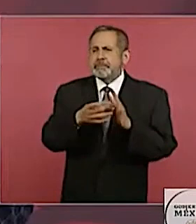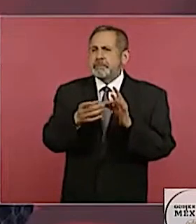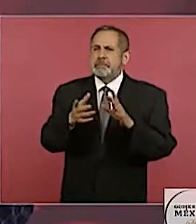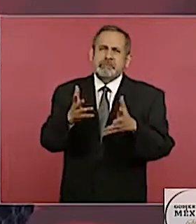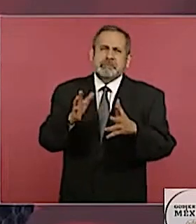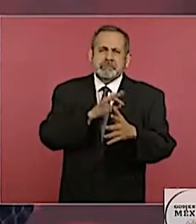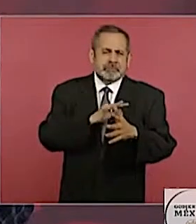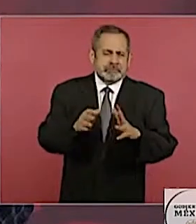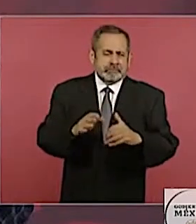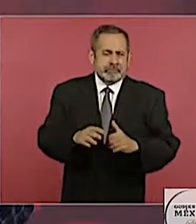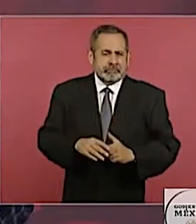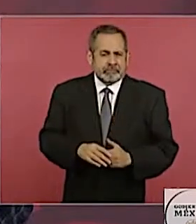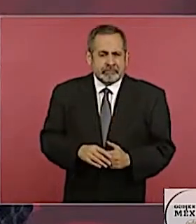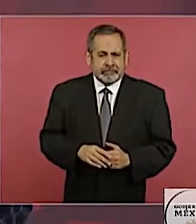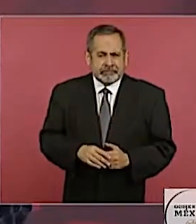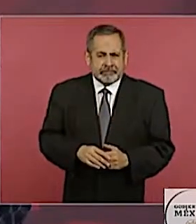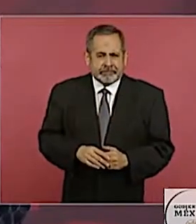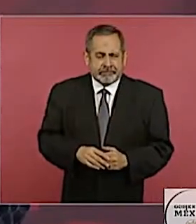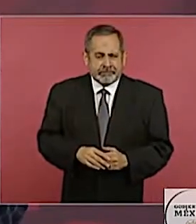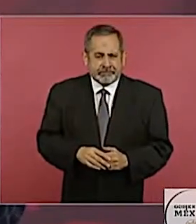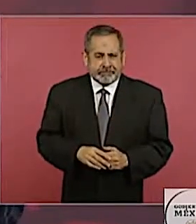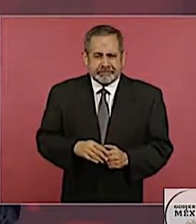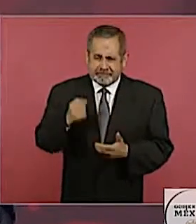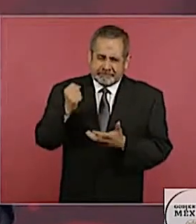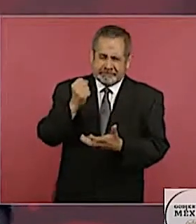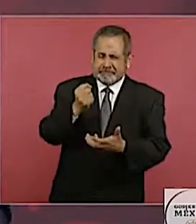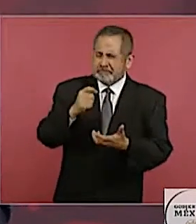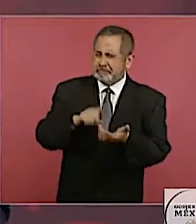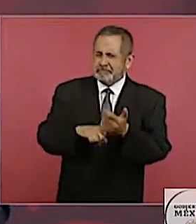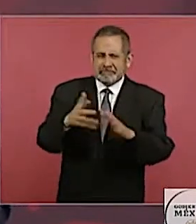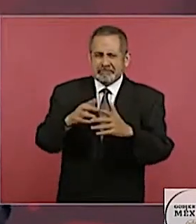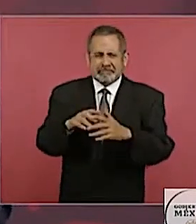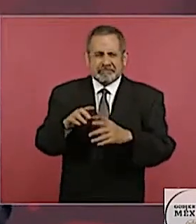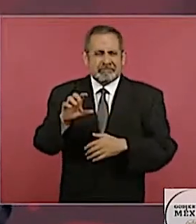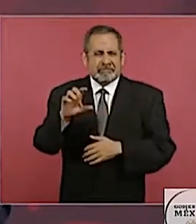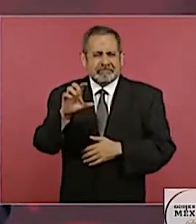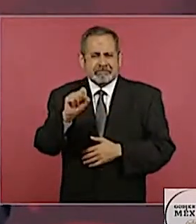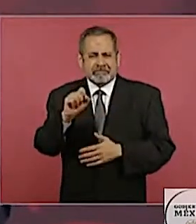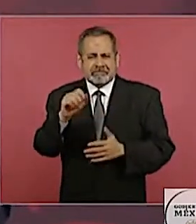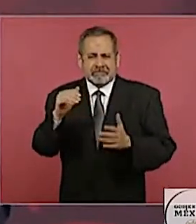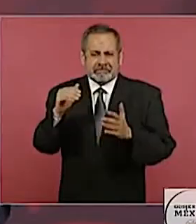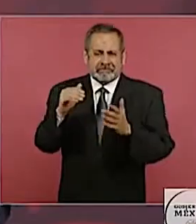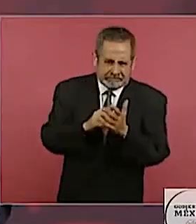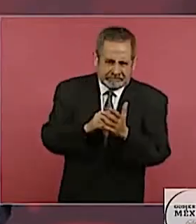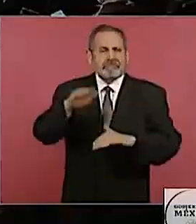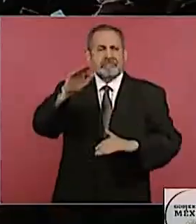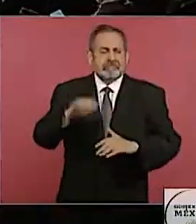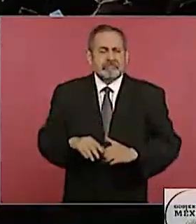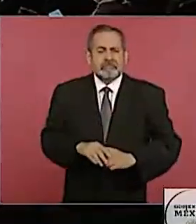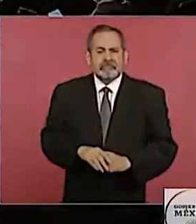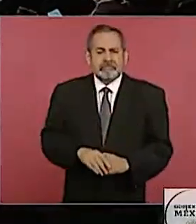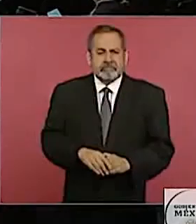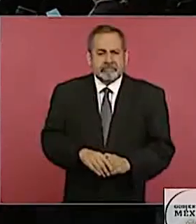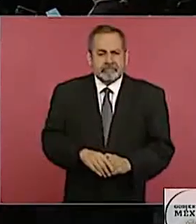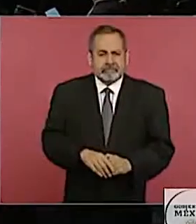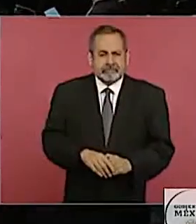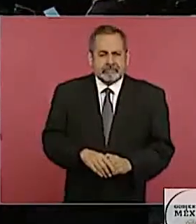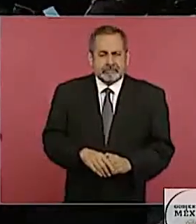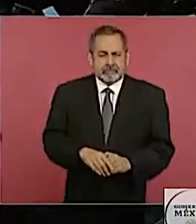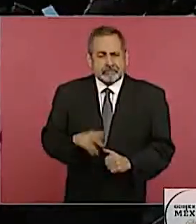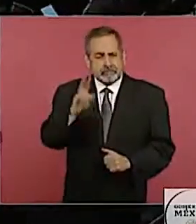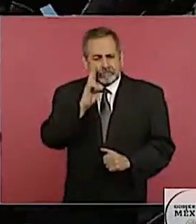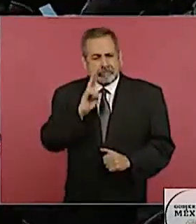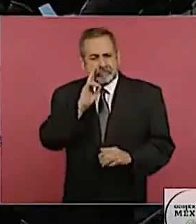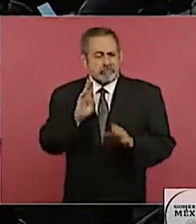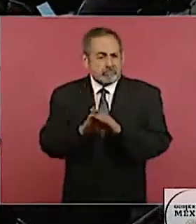un eh presupuesto estimado de más de 60,000 millones y vamos